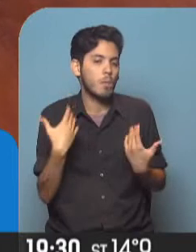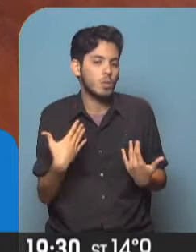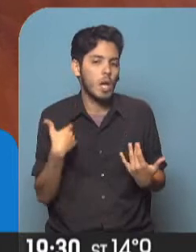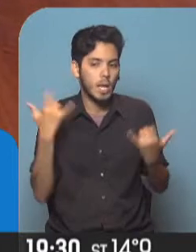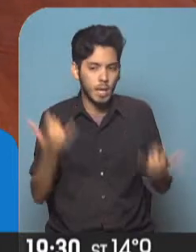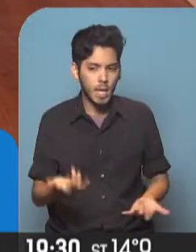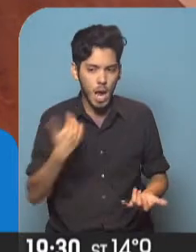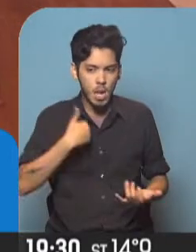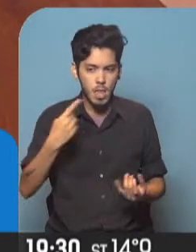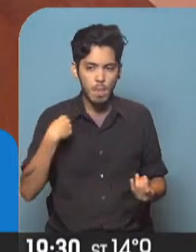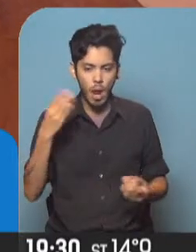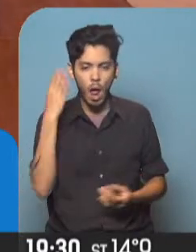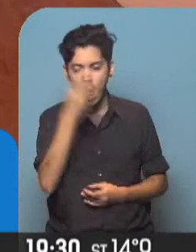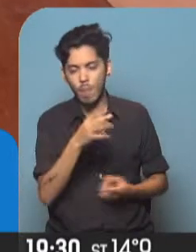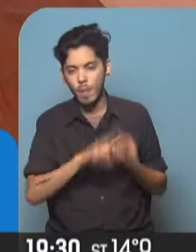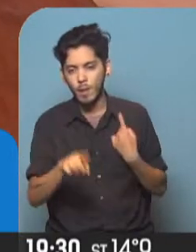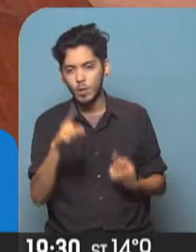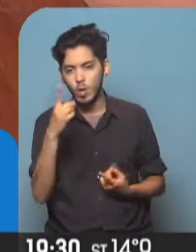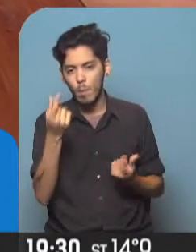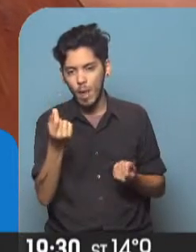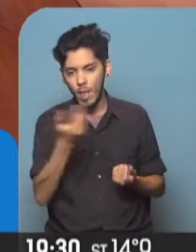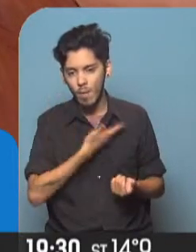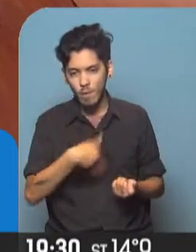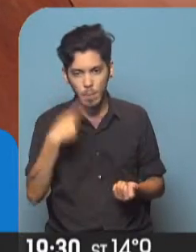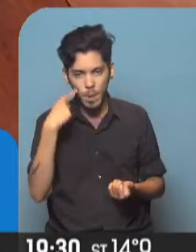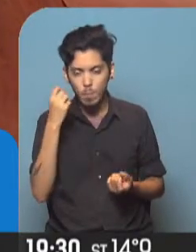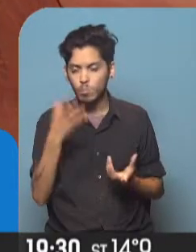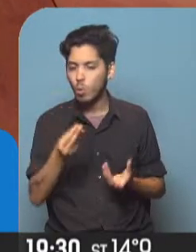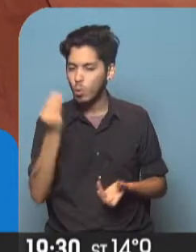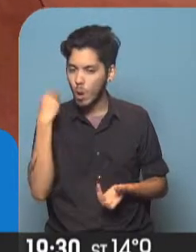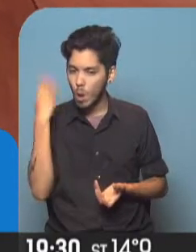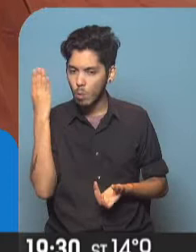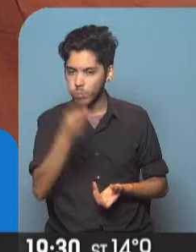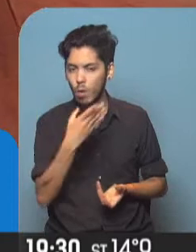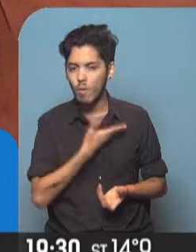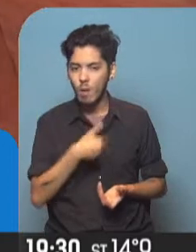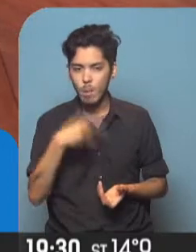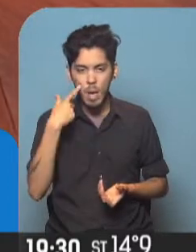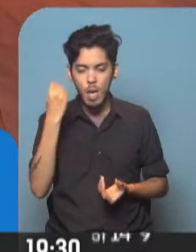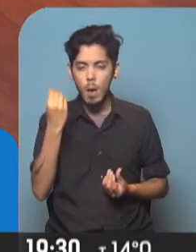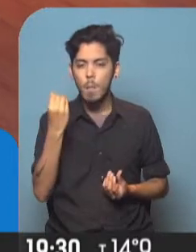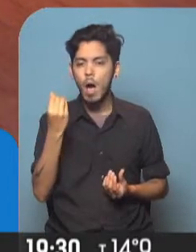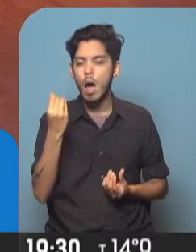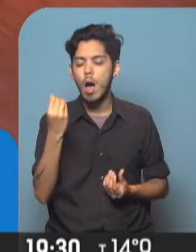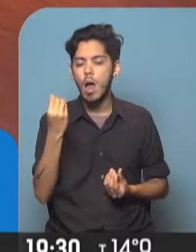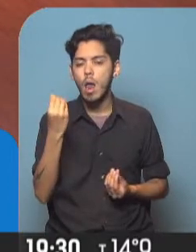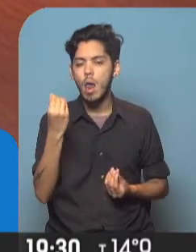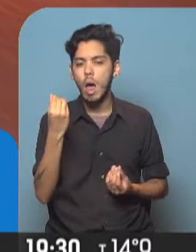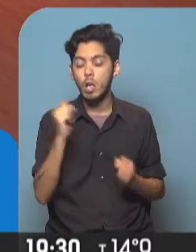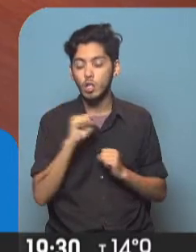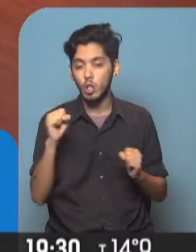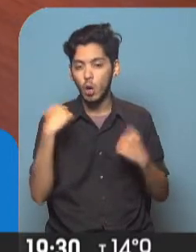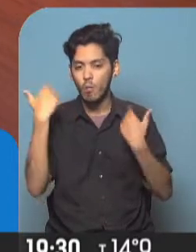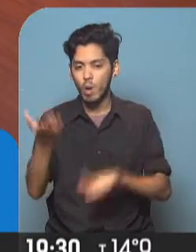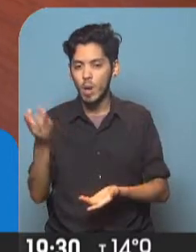para eso, no recurrir al fondo. Muchas veces cuando Argentina va al fondo, ha ido al fondo, fue por estos llamados shocks